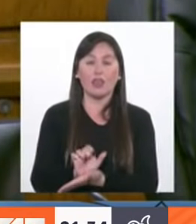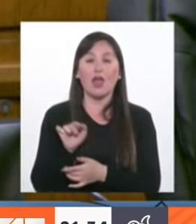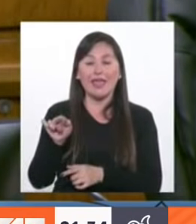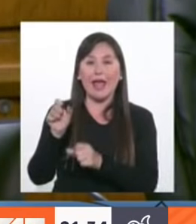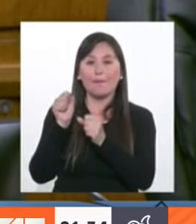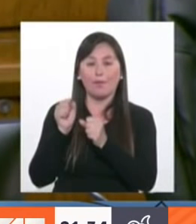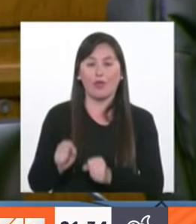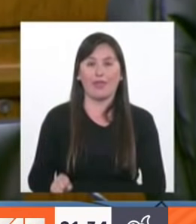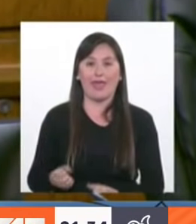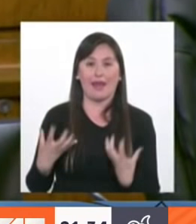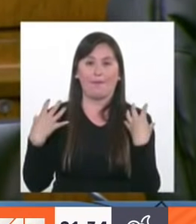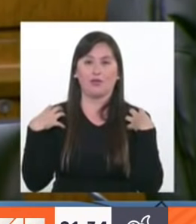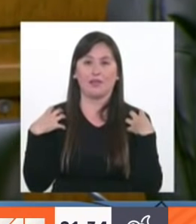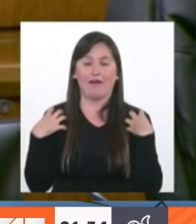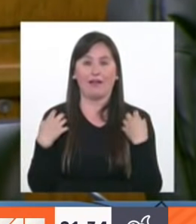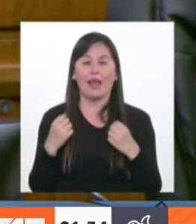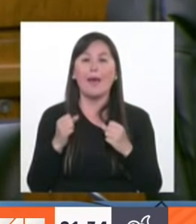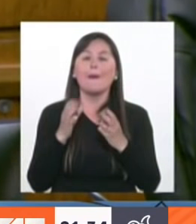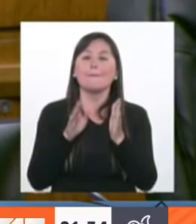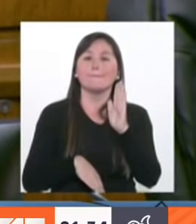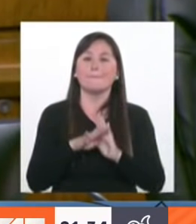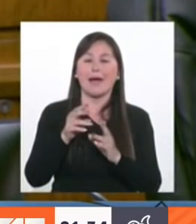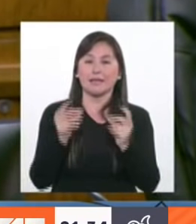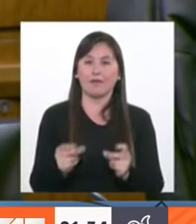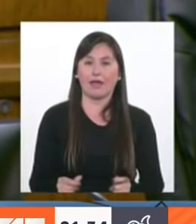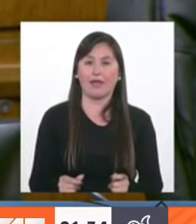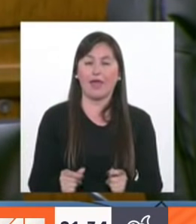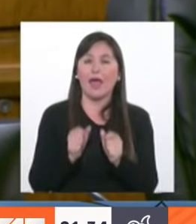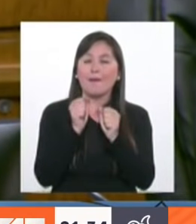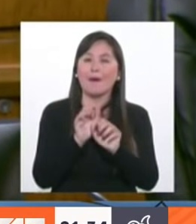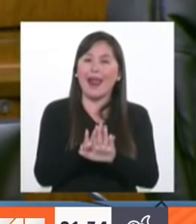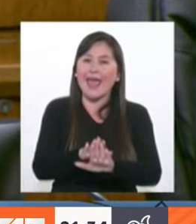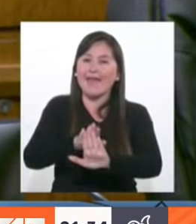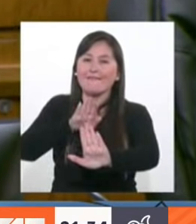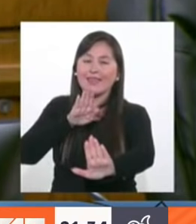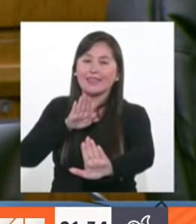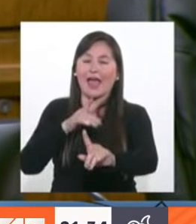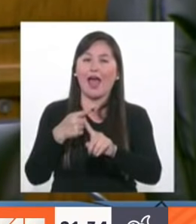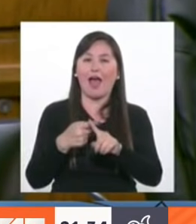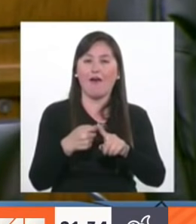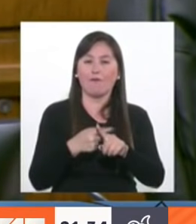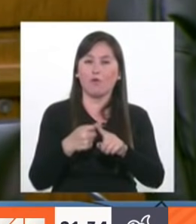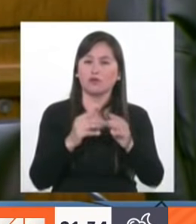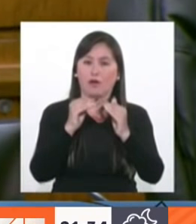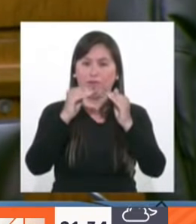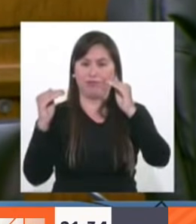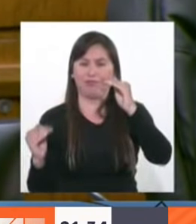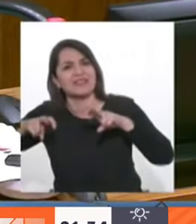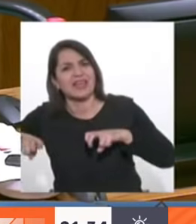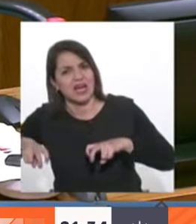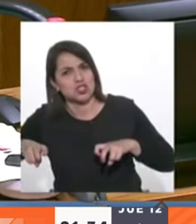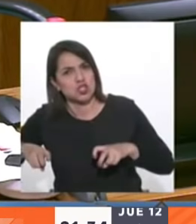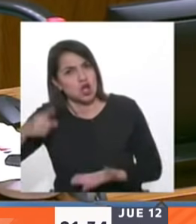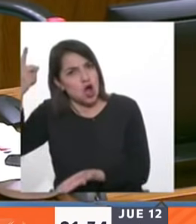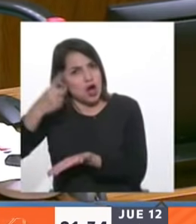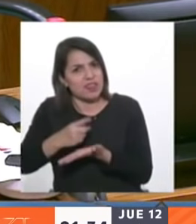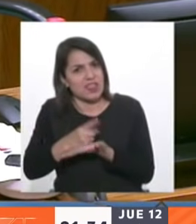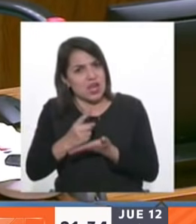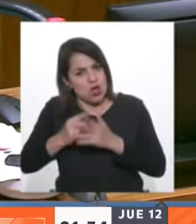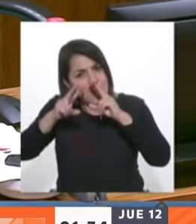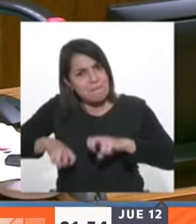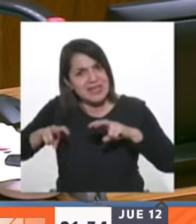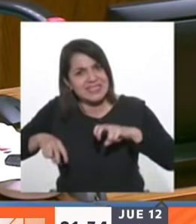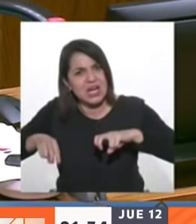haber ejecutado medidas más eficaces para evitar el uso abusivo y desproporcionado de la fuerza pública. ¿Qué